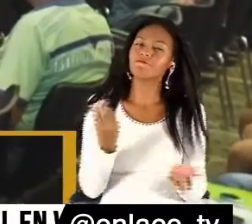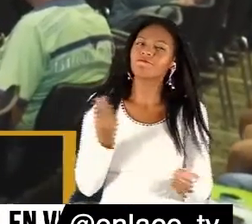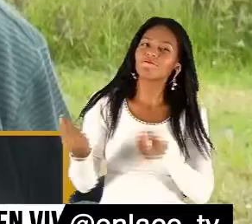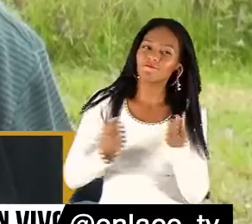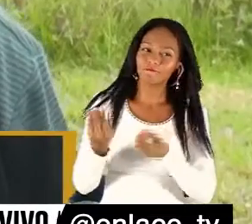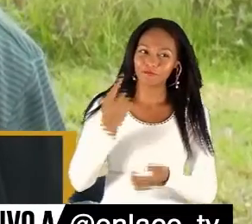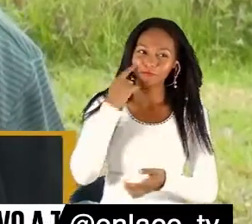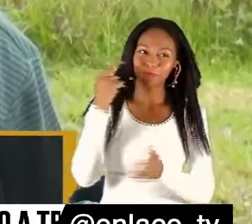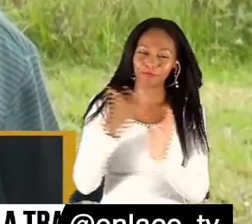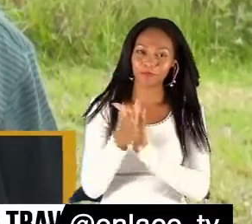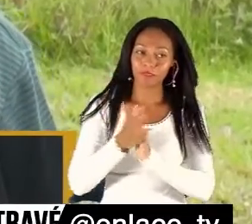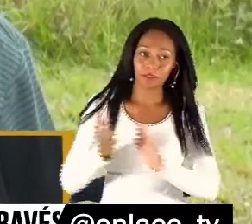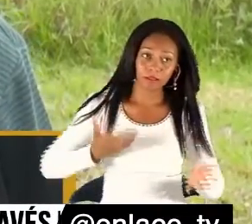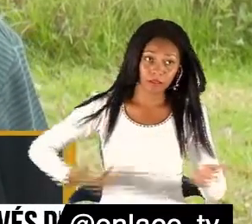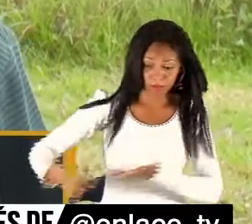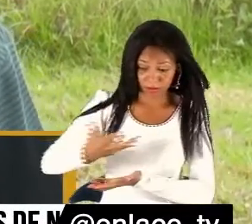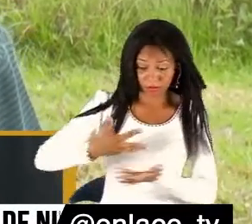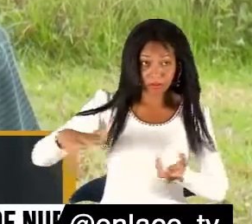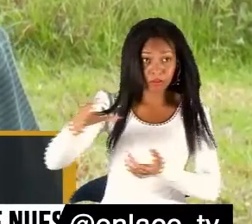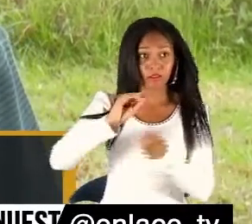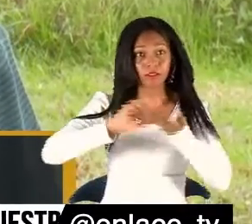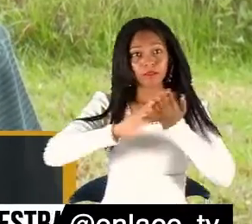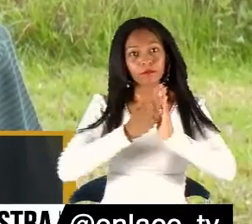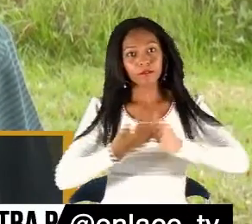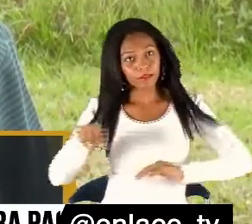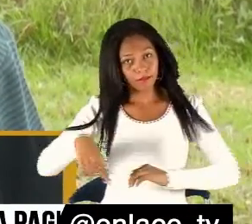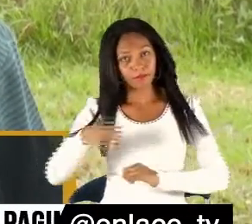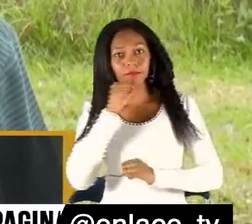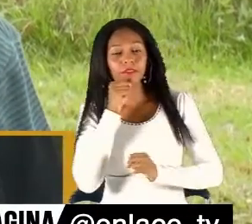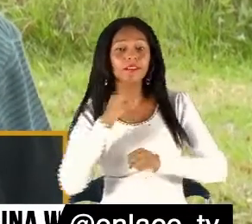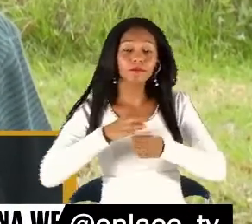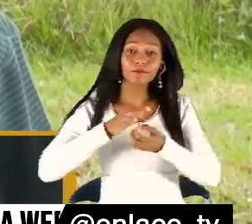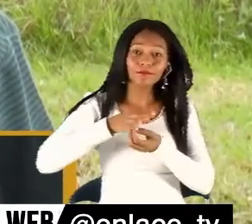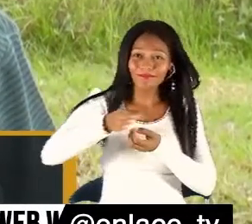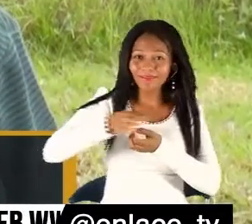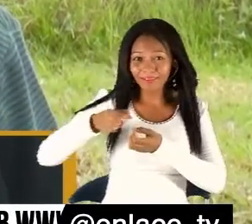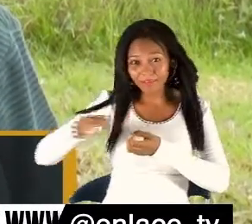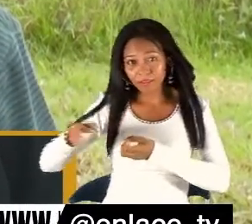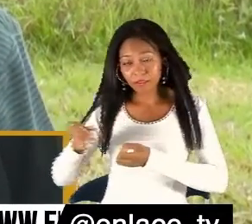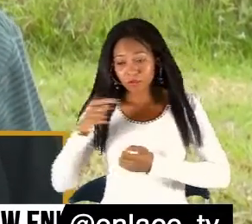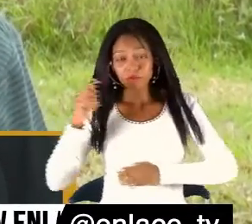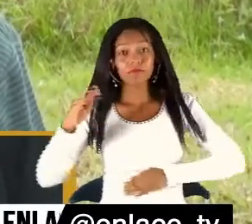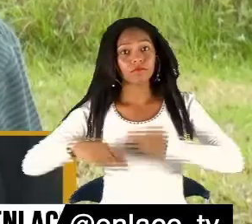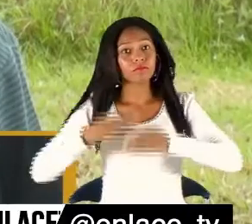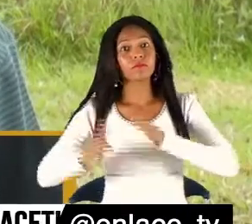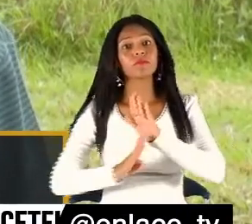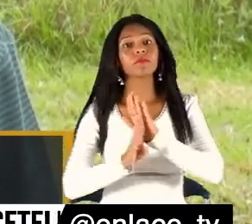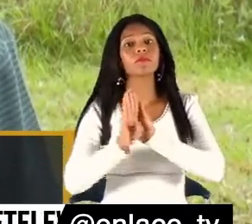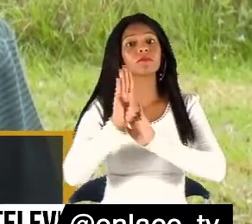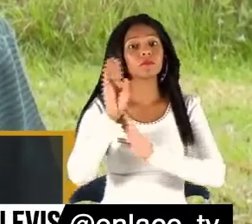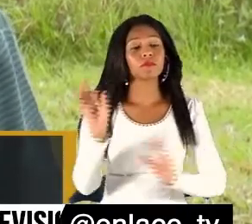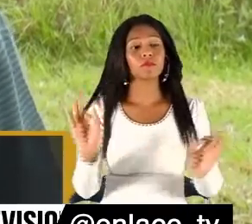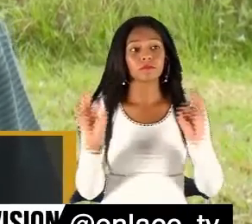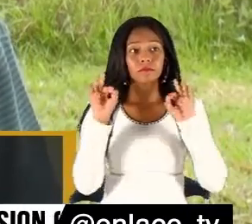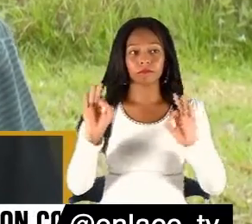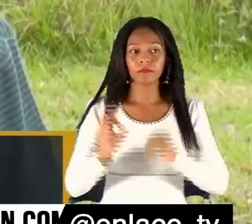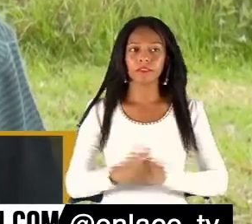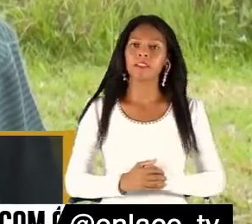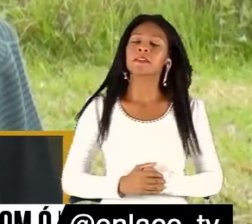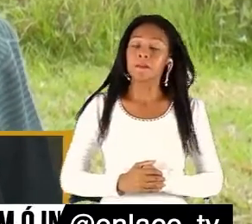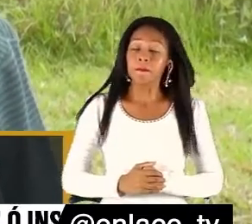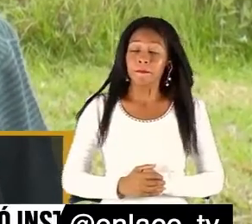evento. Fue la integración de todas las comunidades del Magdalena Medio que se van a ver impactadas por el desarrollo de yacimientos no convencionales de hidrocarburos